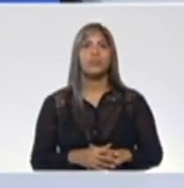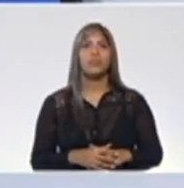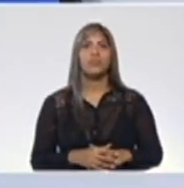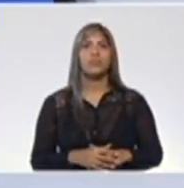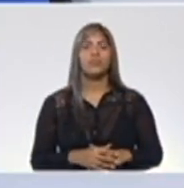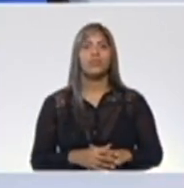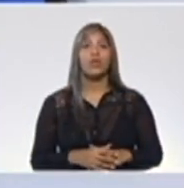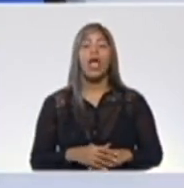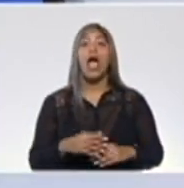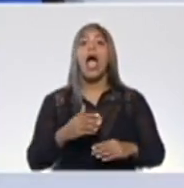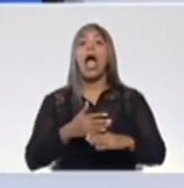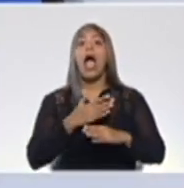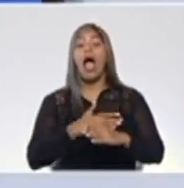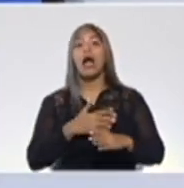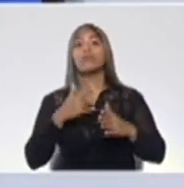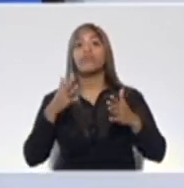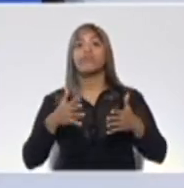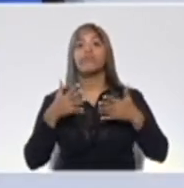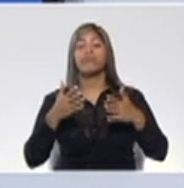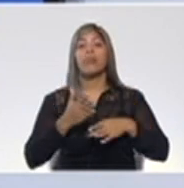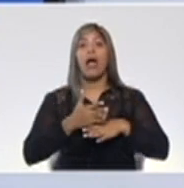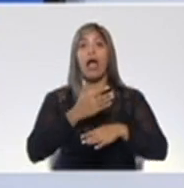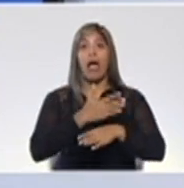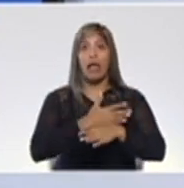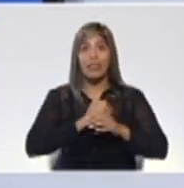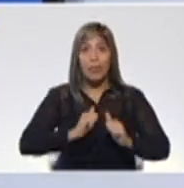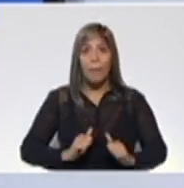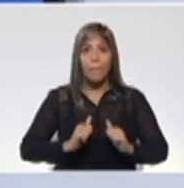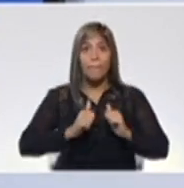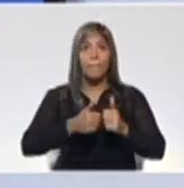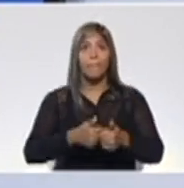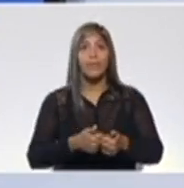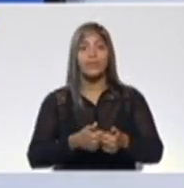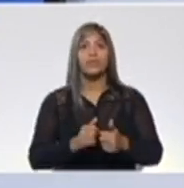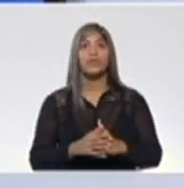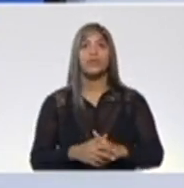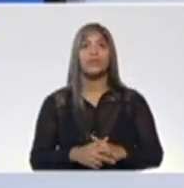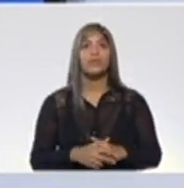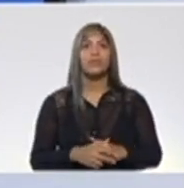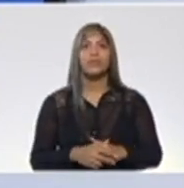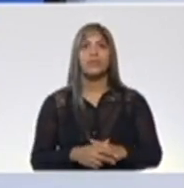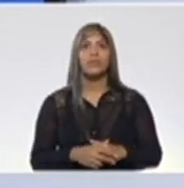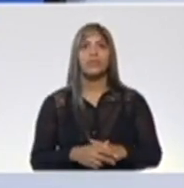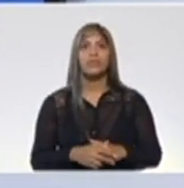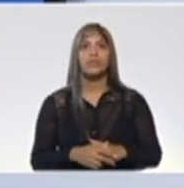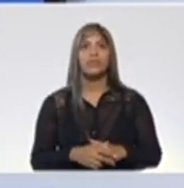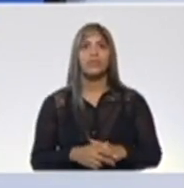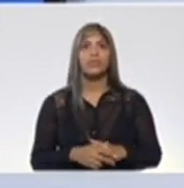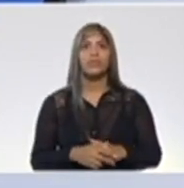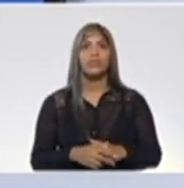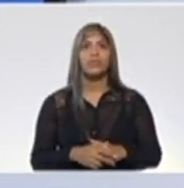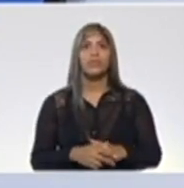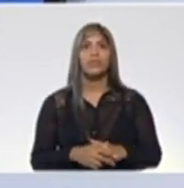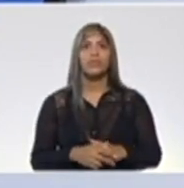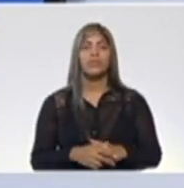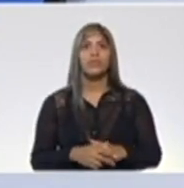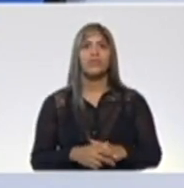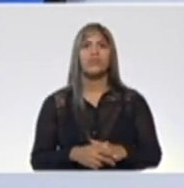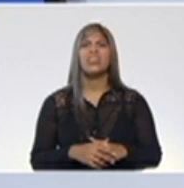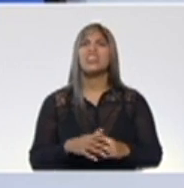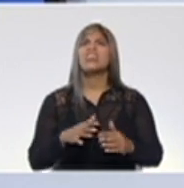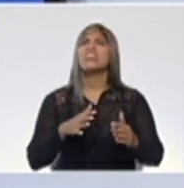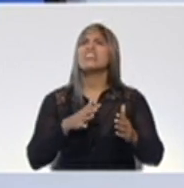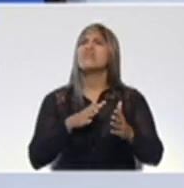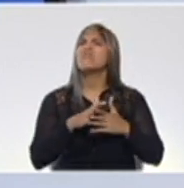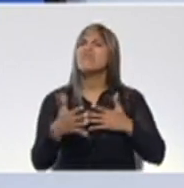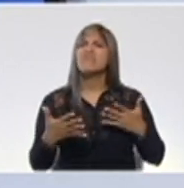Algunas orientaciones previas que tenemos que tener antes de abordar el referente teórico práctico. ¿Qué es una